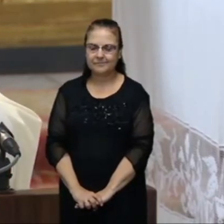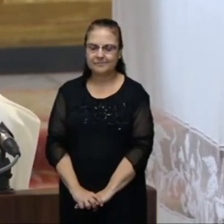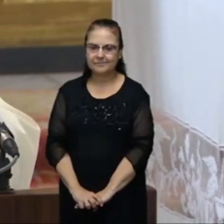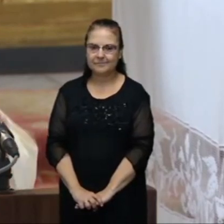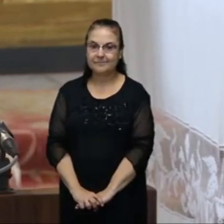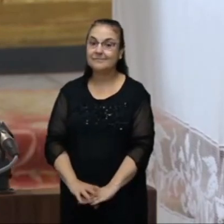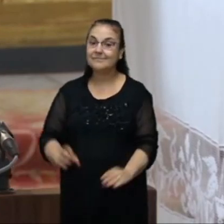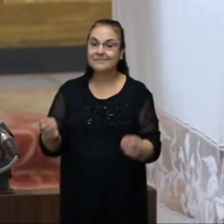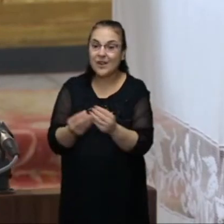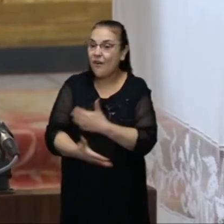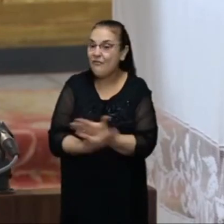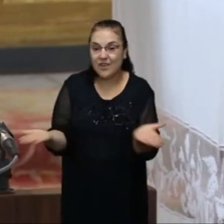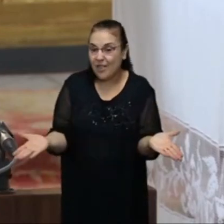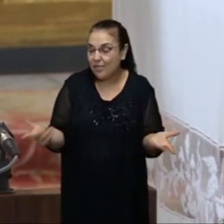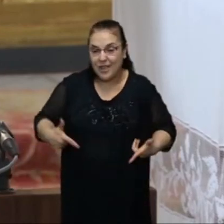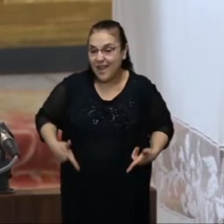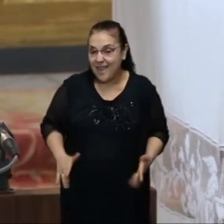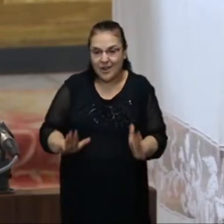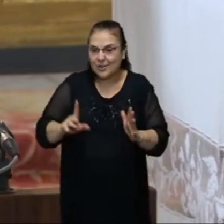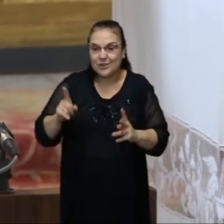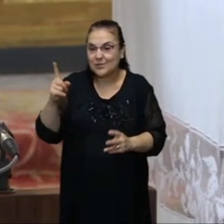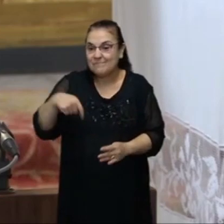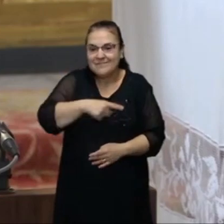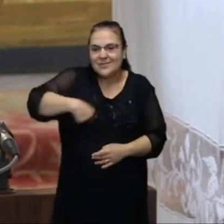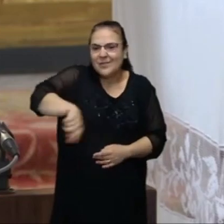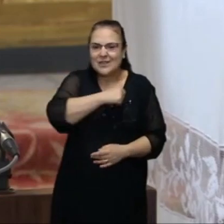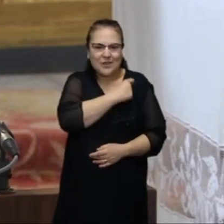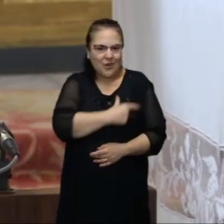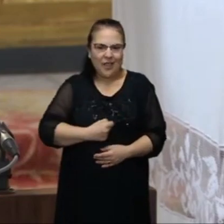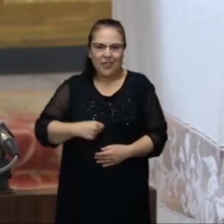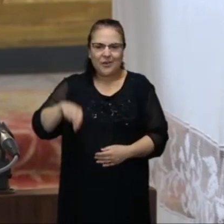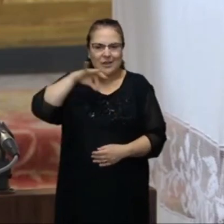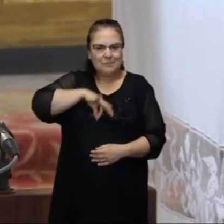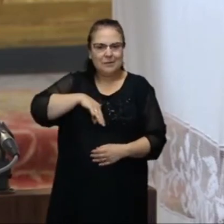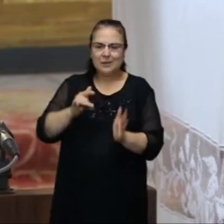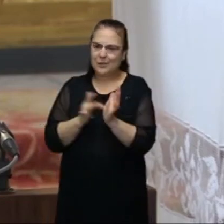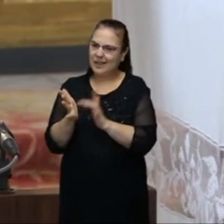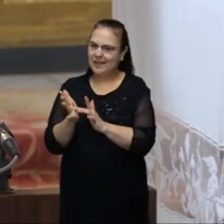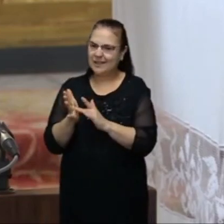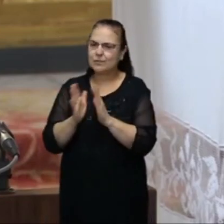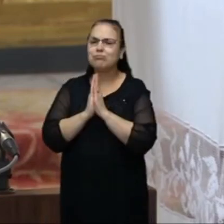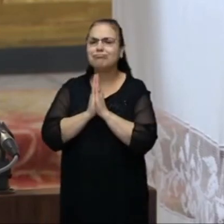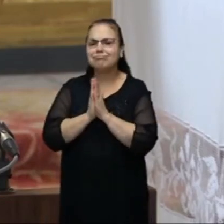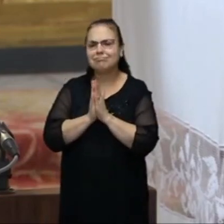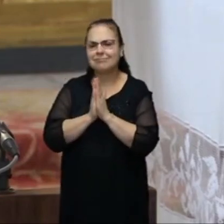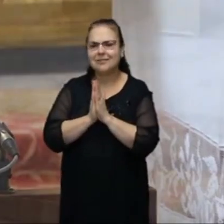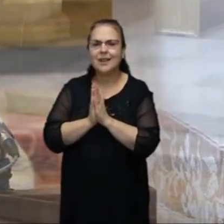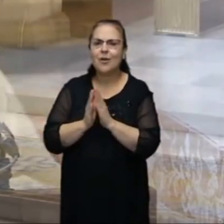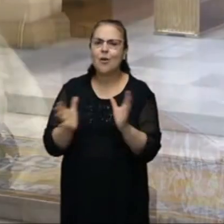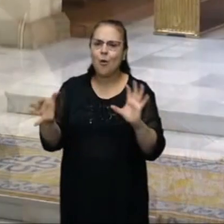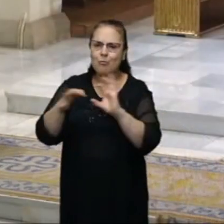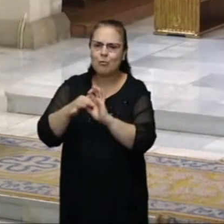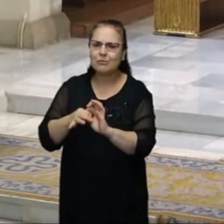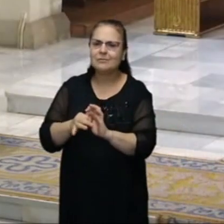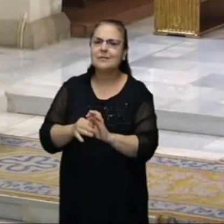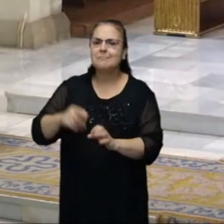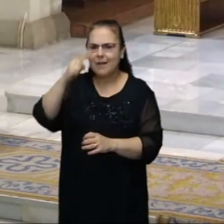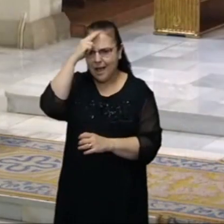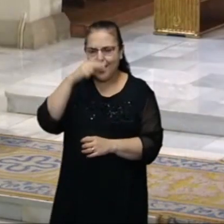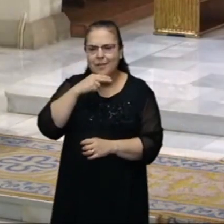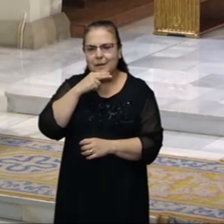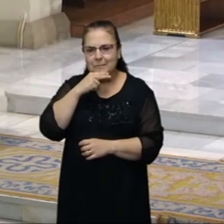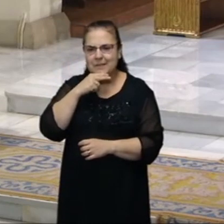Con la confianza de hijos que suscita en nuestro corazón el Espíritu de Cristo, le vemos la oración común a Dios Padre misericordioso.